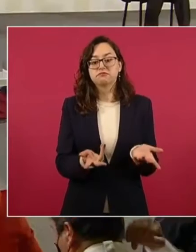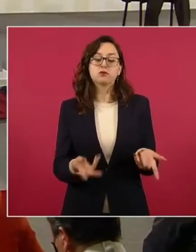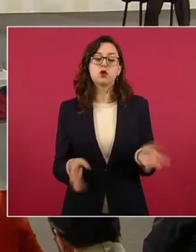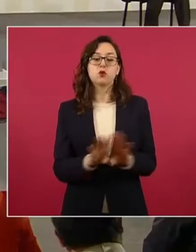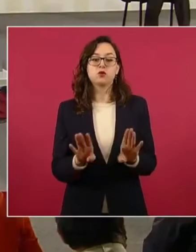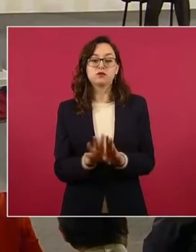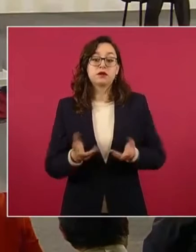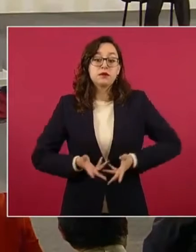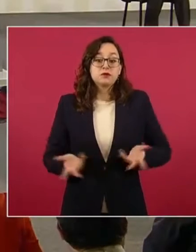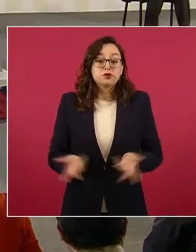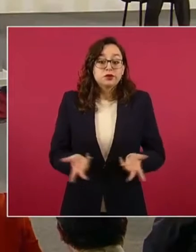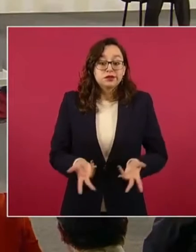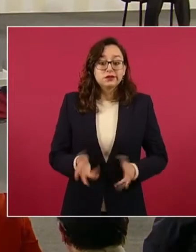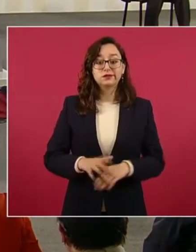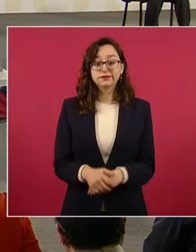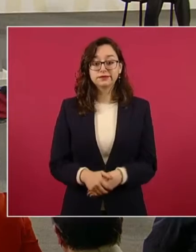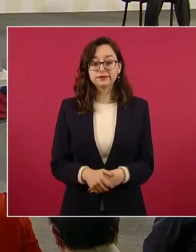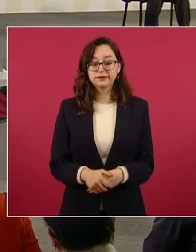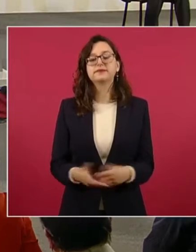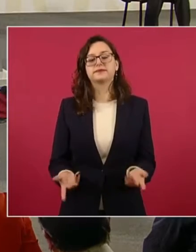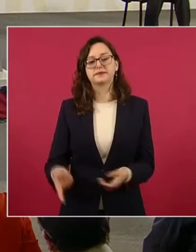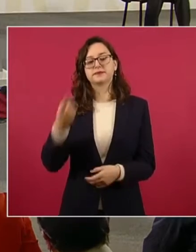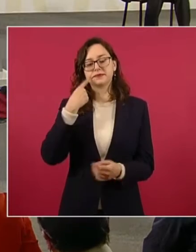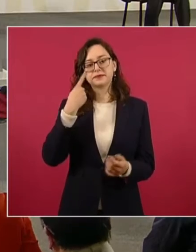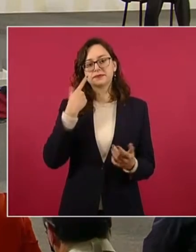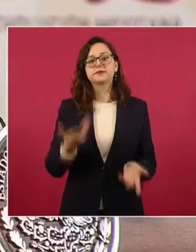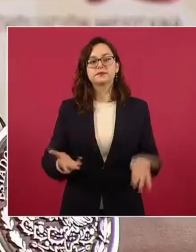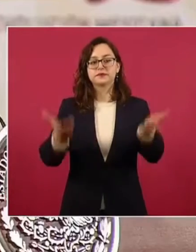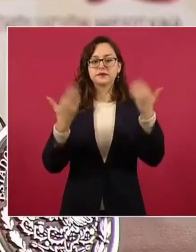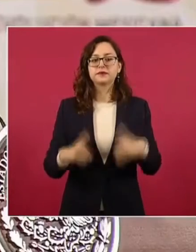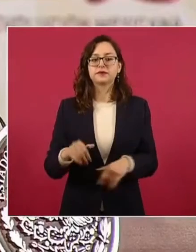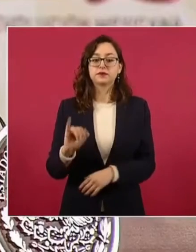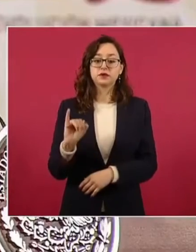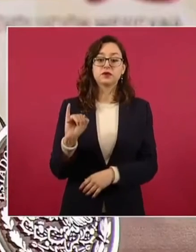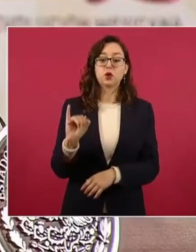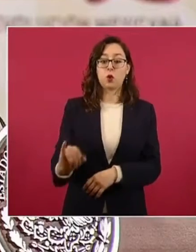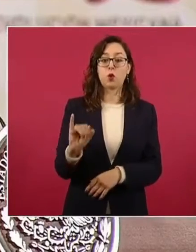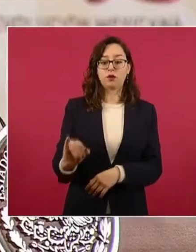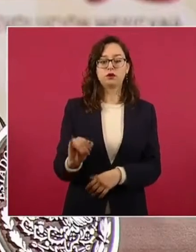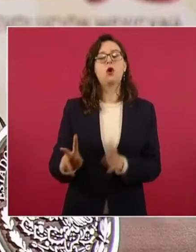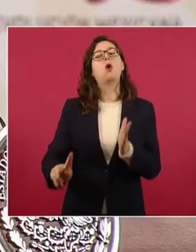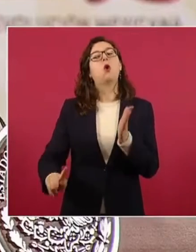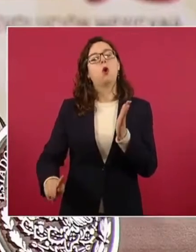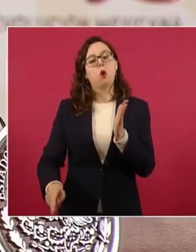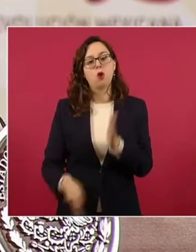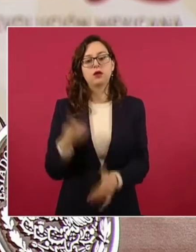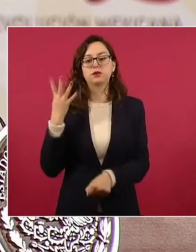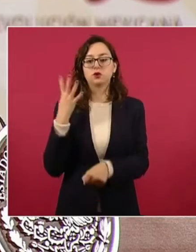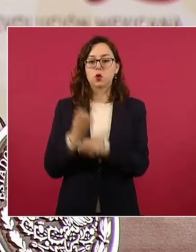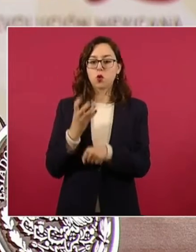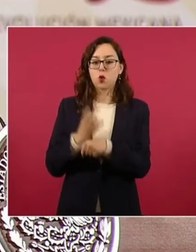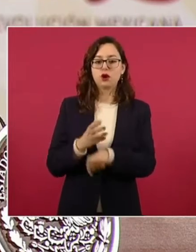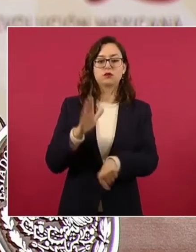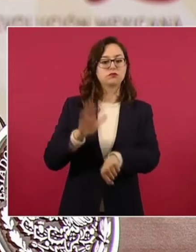siguiente. El día jueves vamos a abrir de nuevo la convocatoria y ya la vamos a